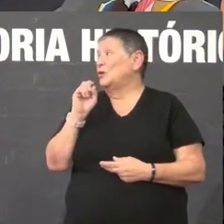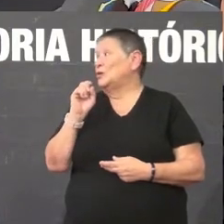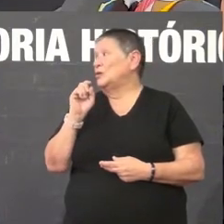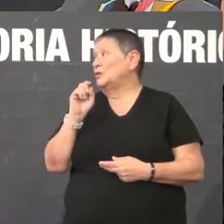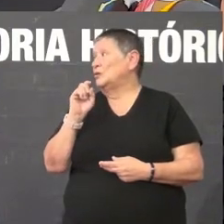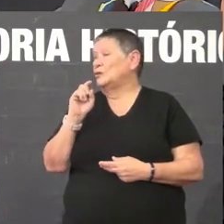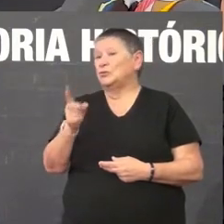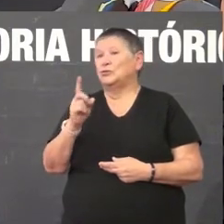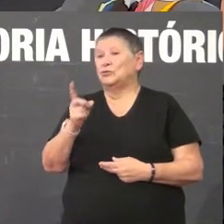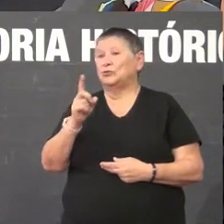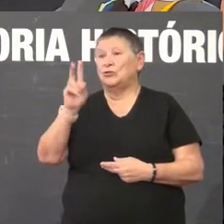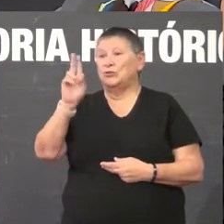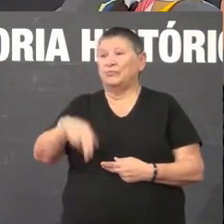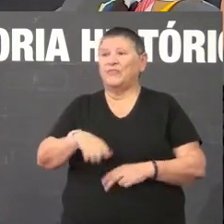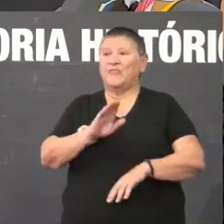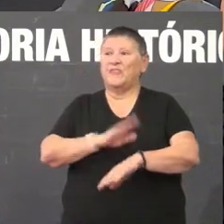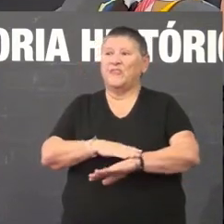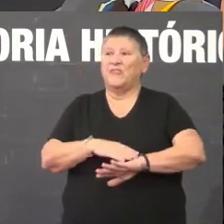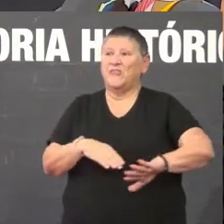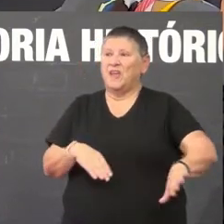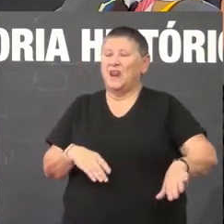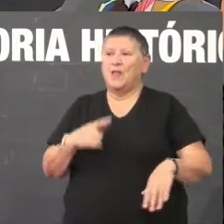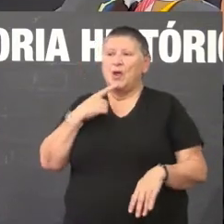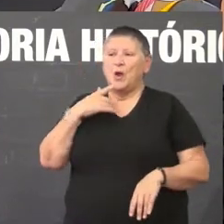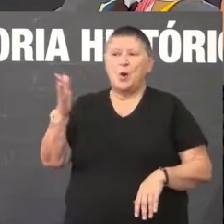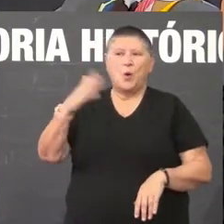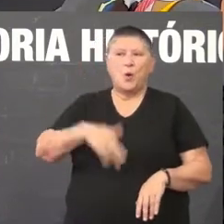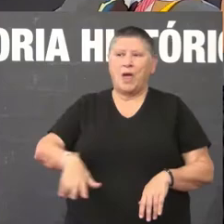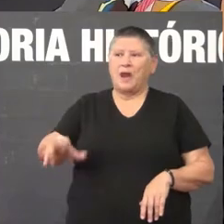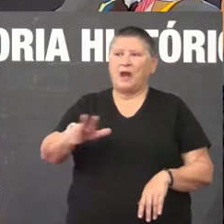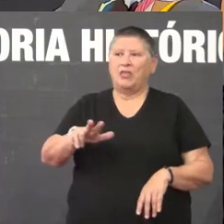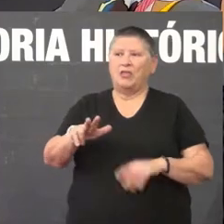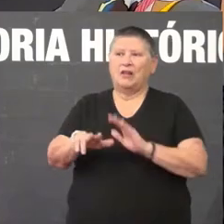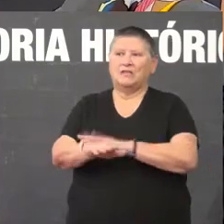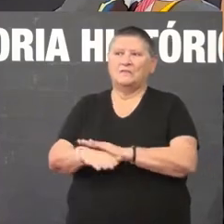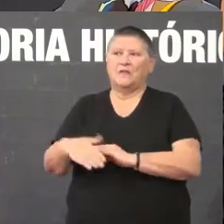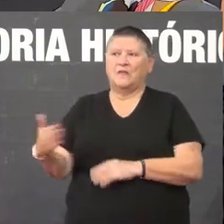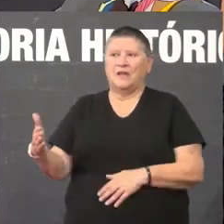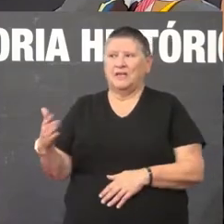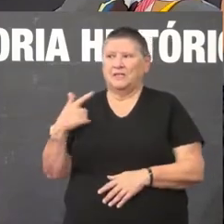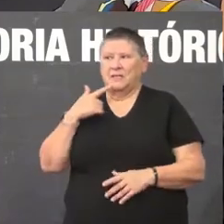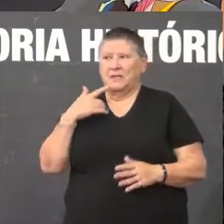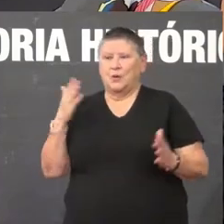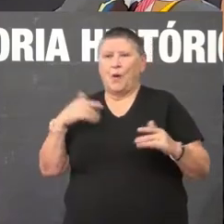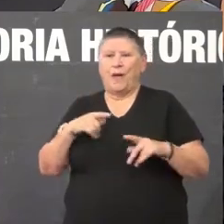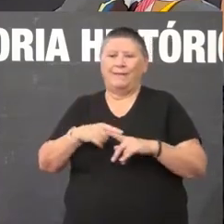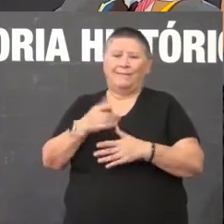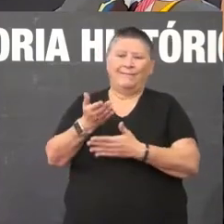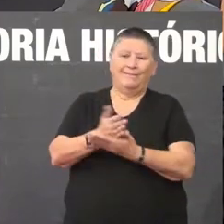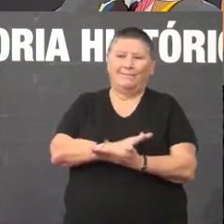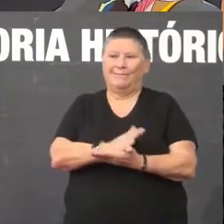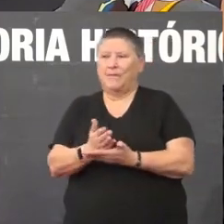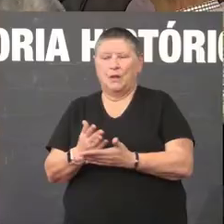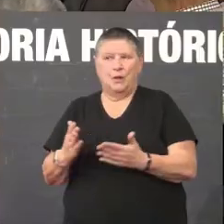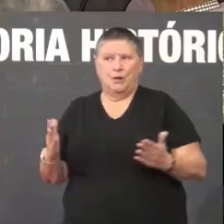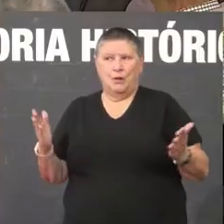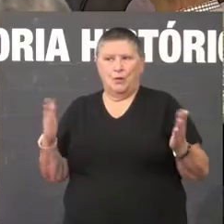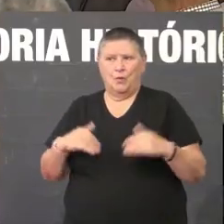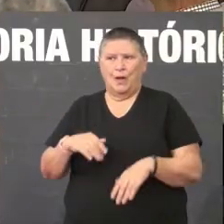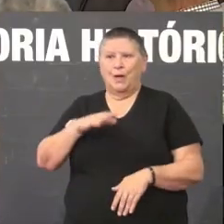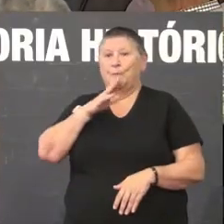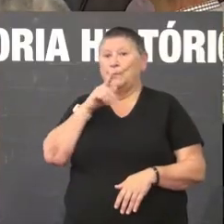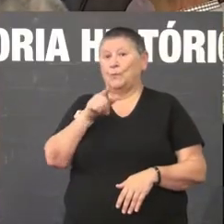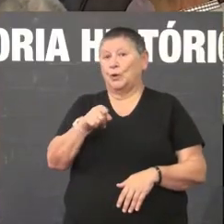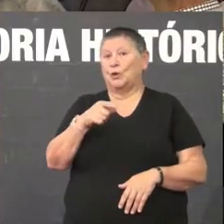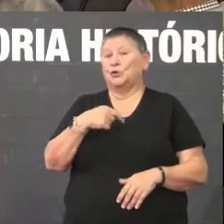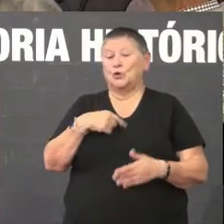esquerdas. Non hai nacionalismo de dereitas, nin de medias tintas. E por iso vou a ler un